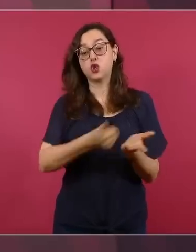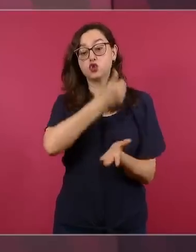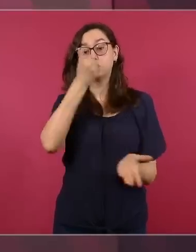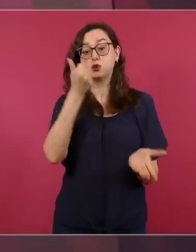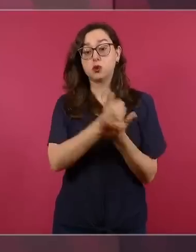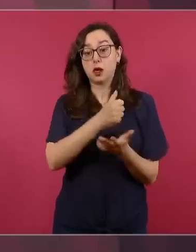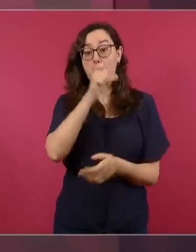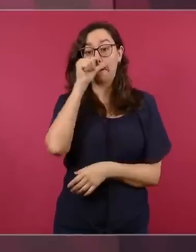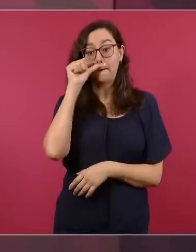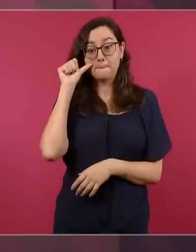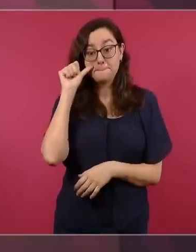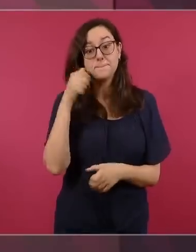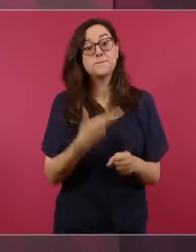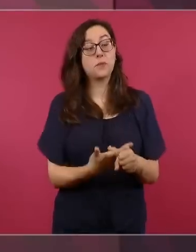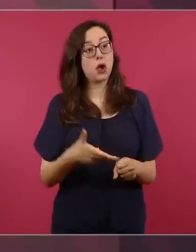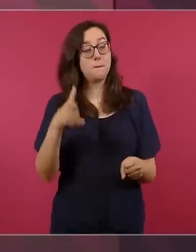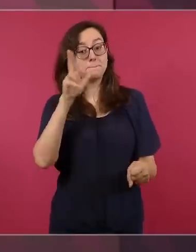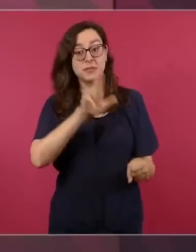cortó el listón.